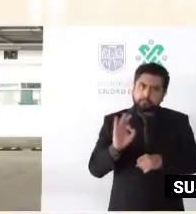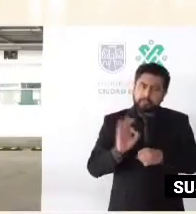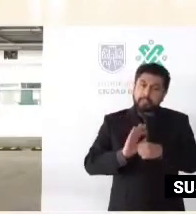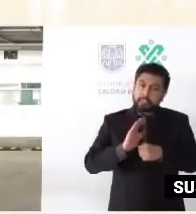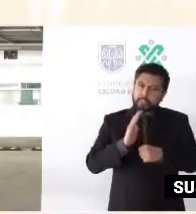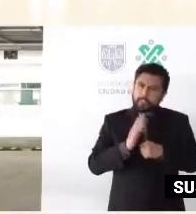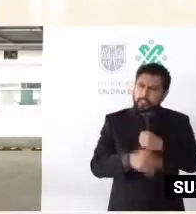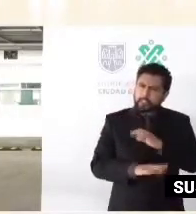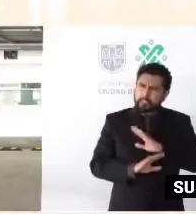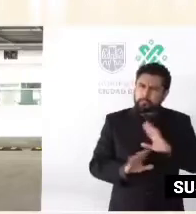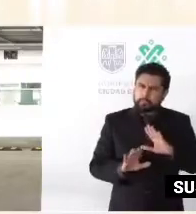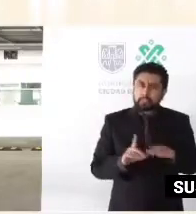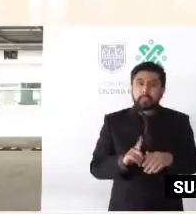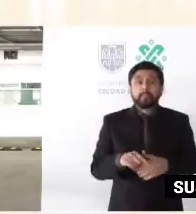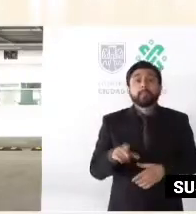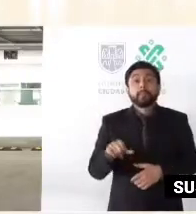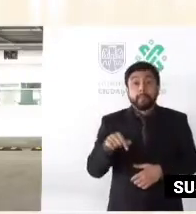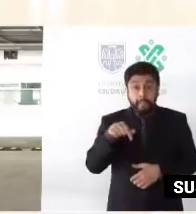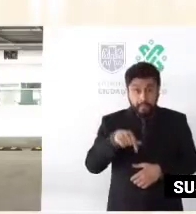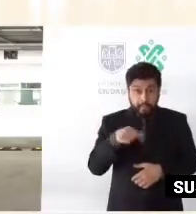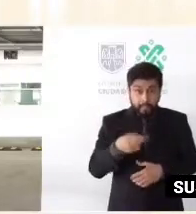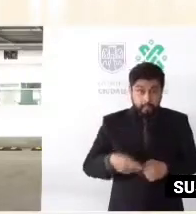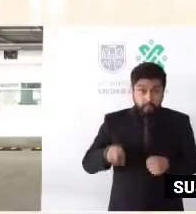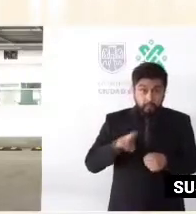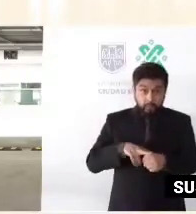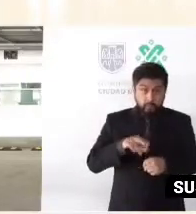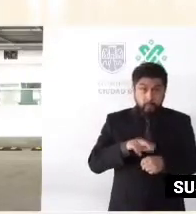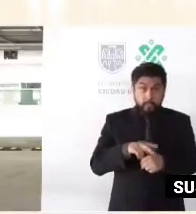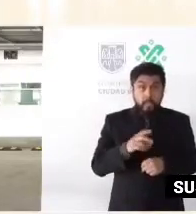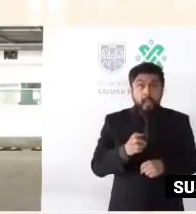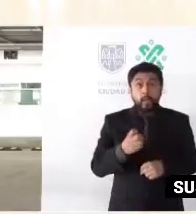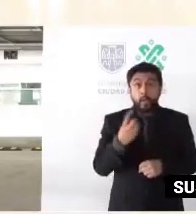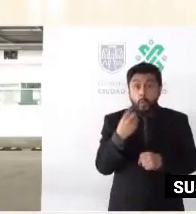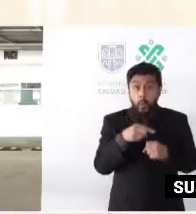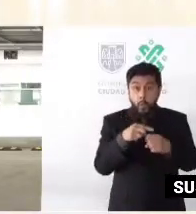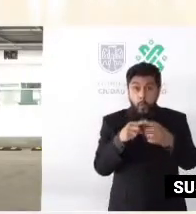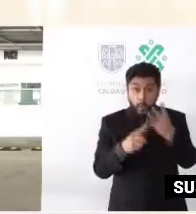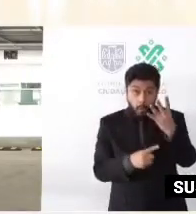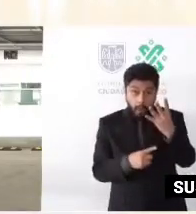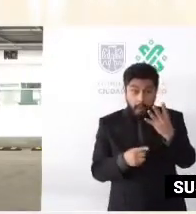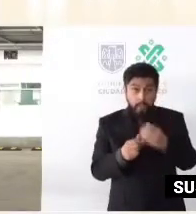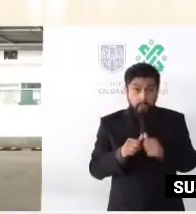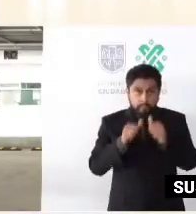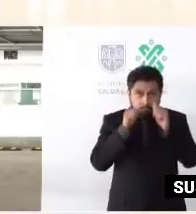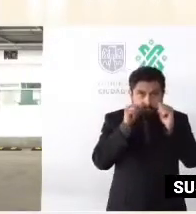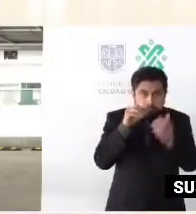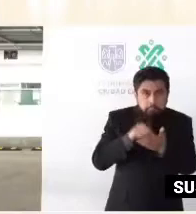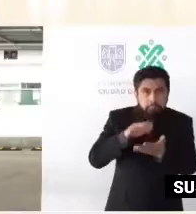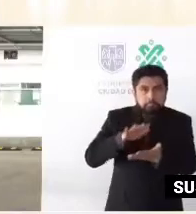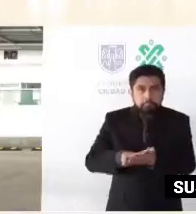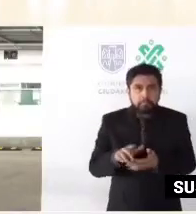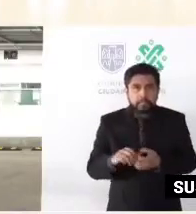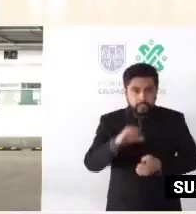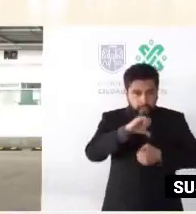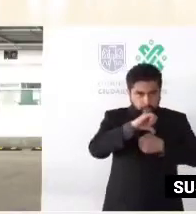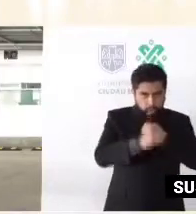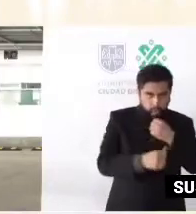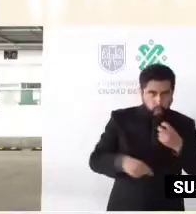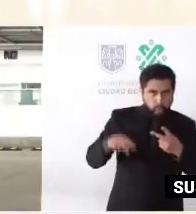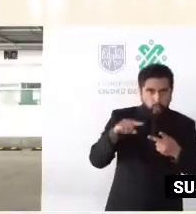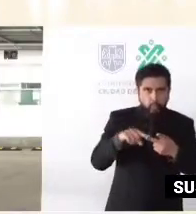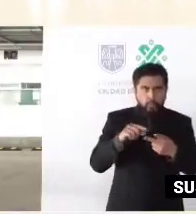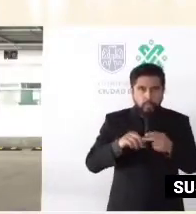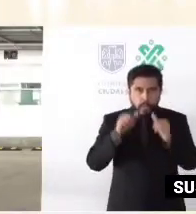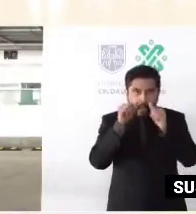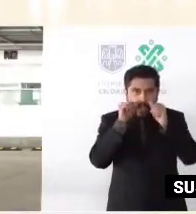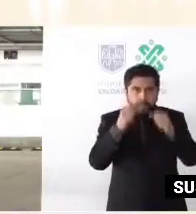con las cuatro especialidades básicas: medicina interna, cirugía general, también